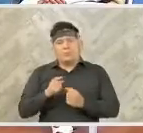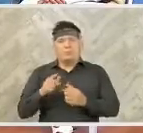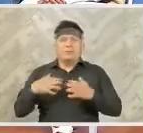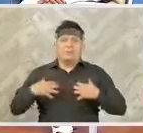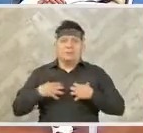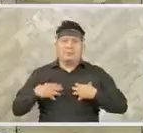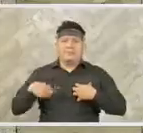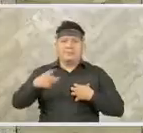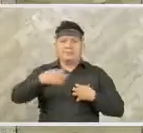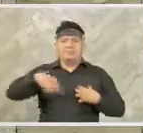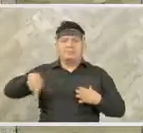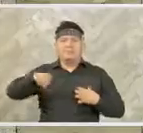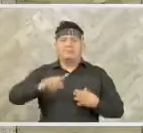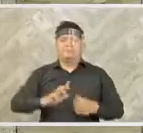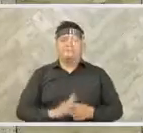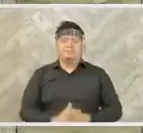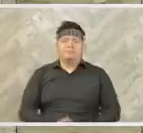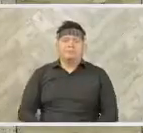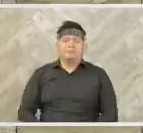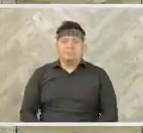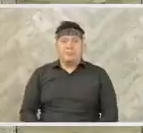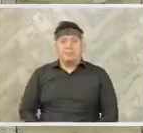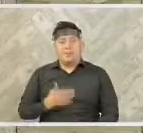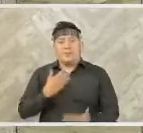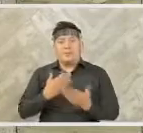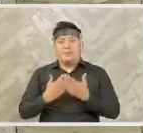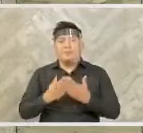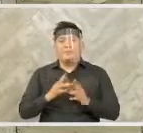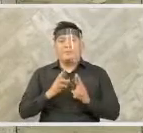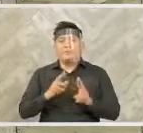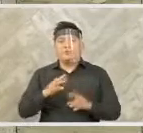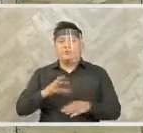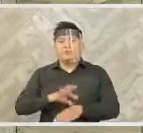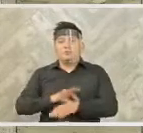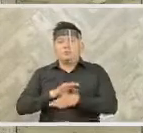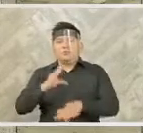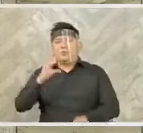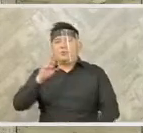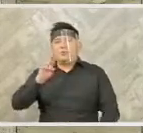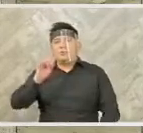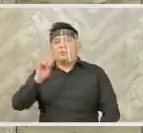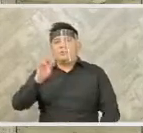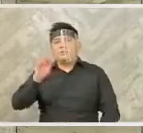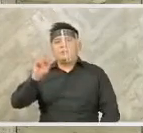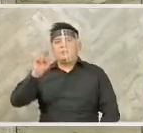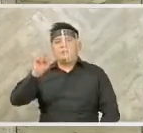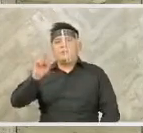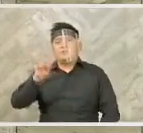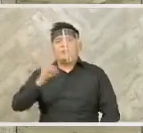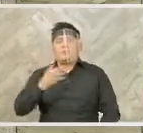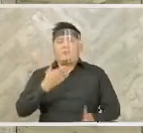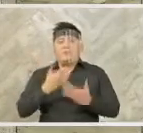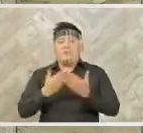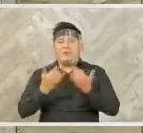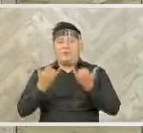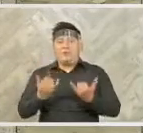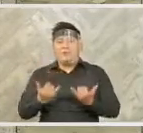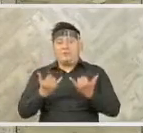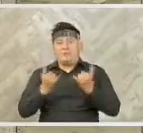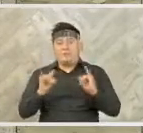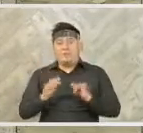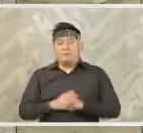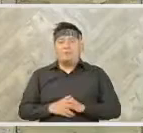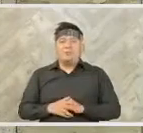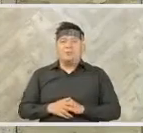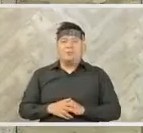también. Muchísimas gracias por esta respuesta, el doctor Cristian Buitrago, secretario de Gobierno. Y finalizamos con la pregunta de